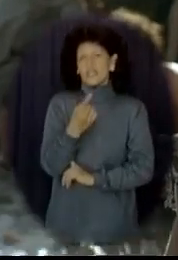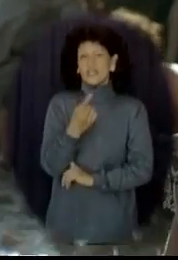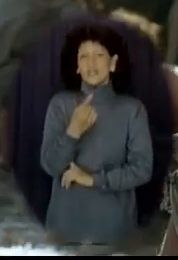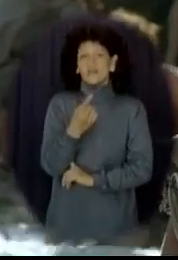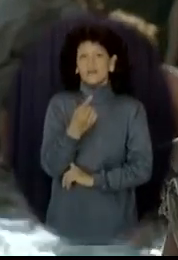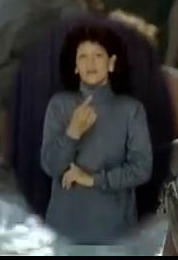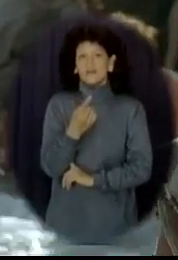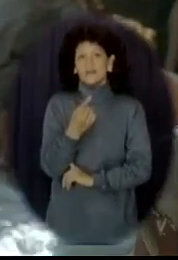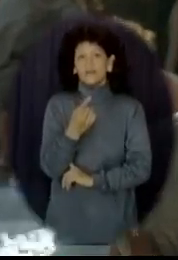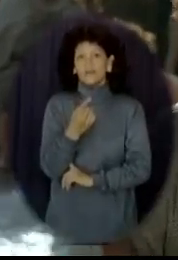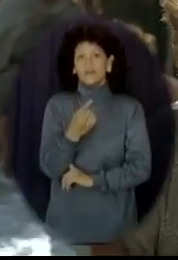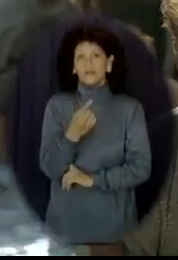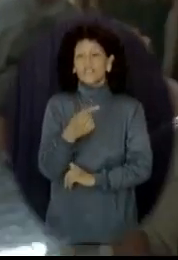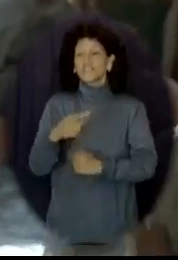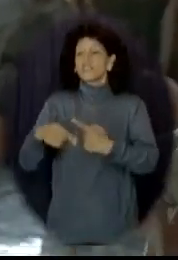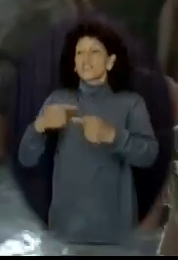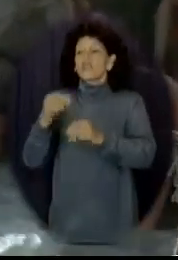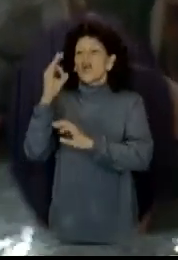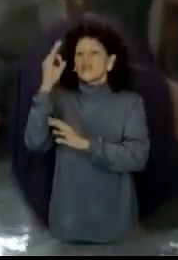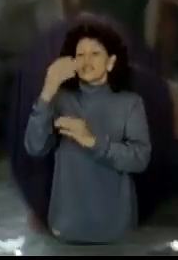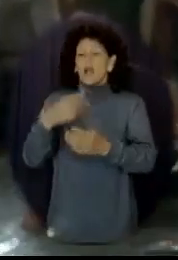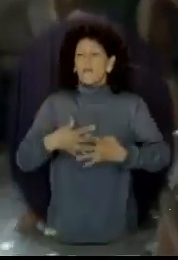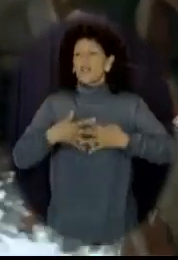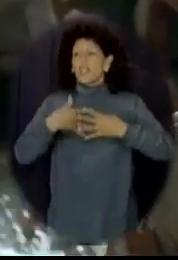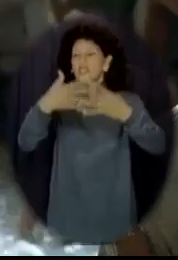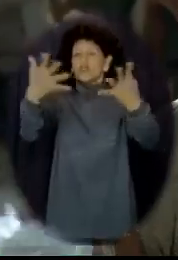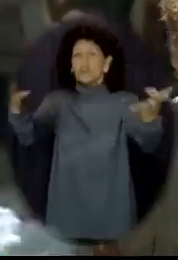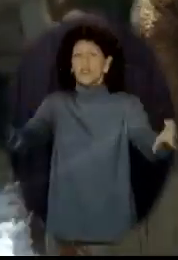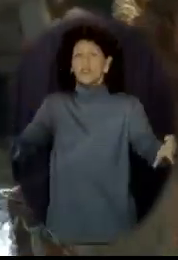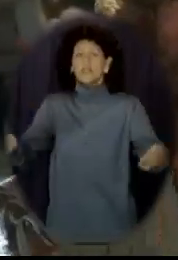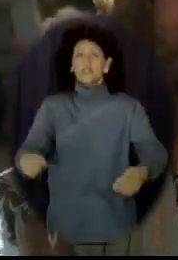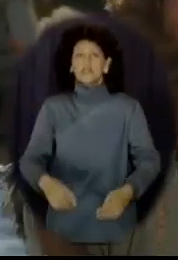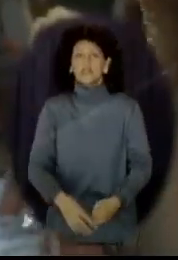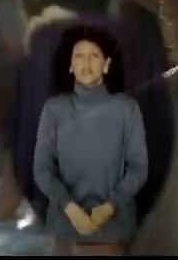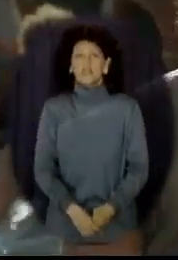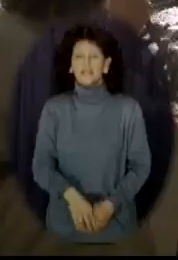Pero si tú lo dices, echaré las redes allá.